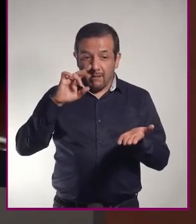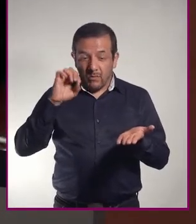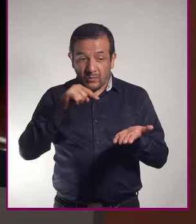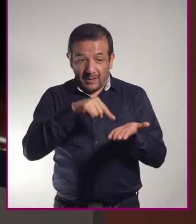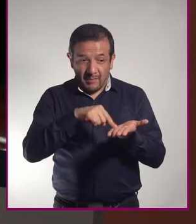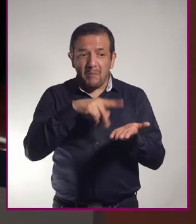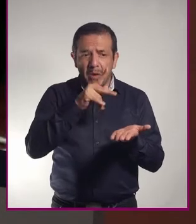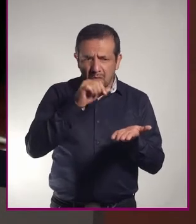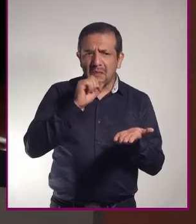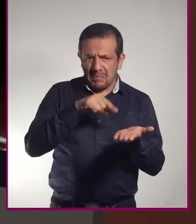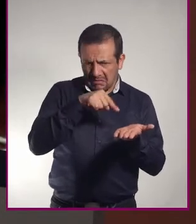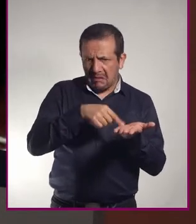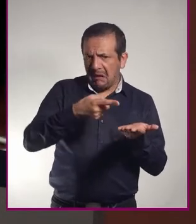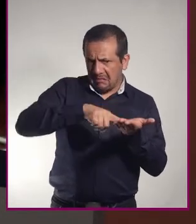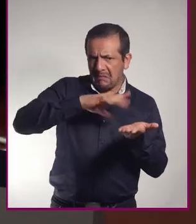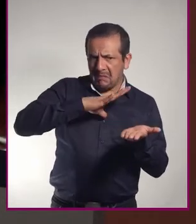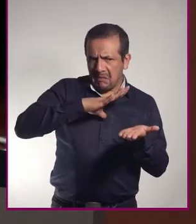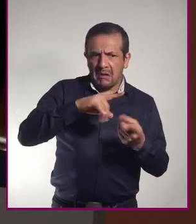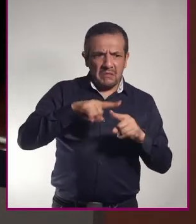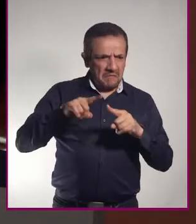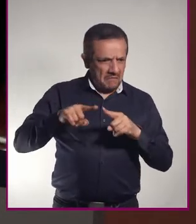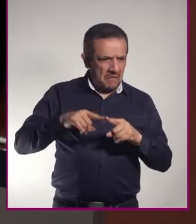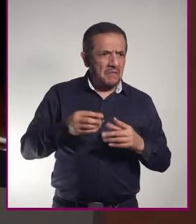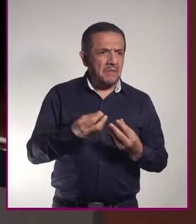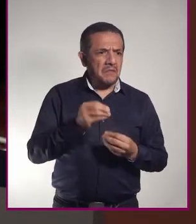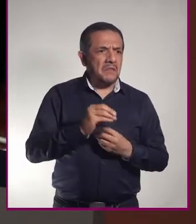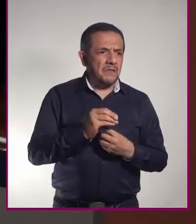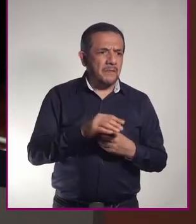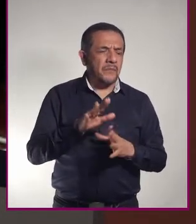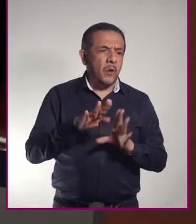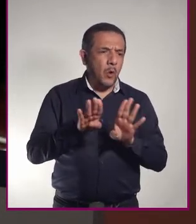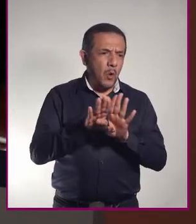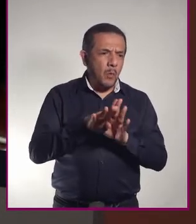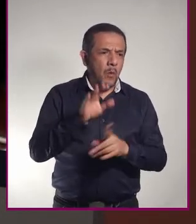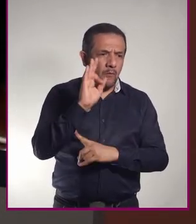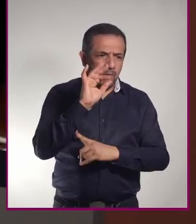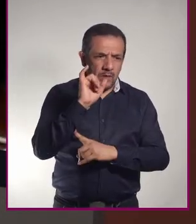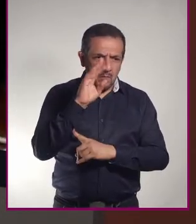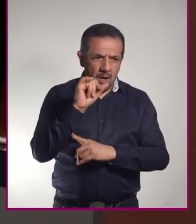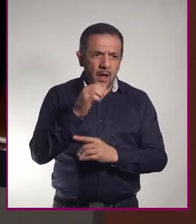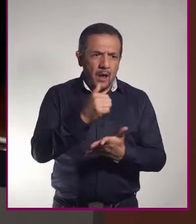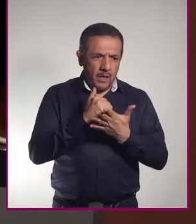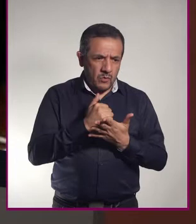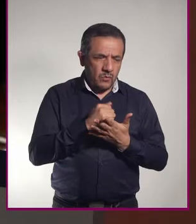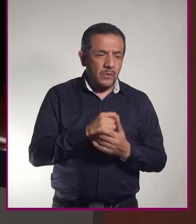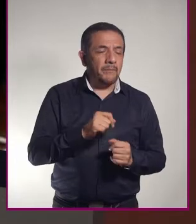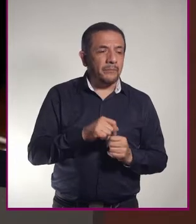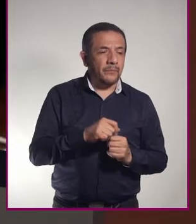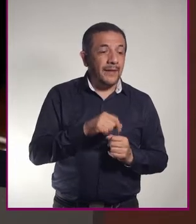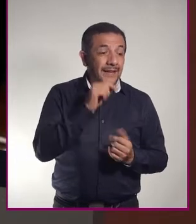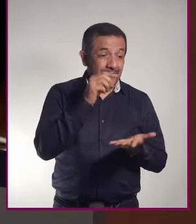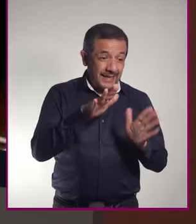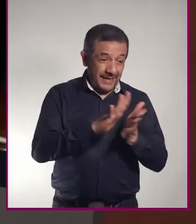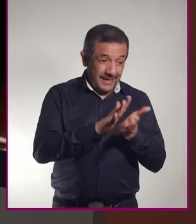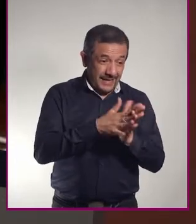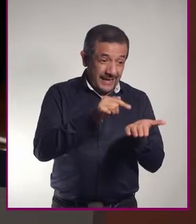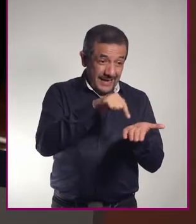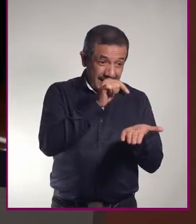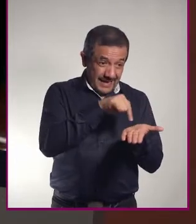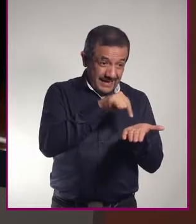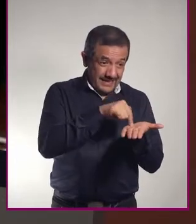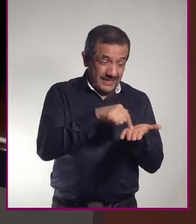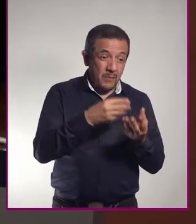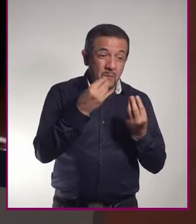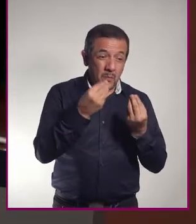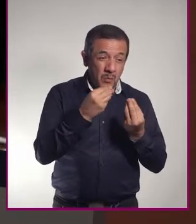tiene componentes muy importantes como es la fibra. Es quizás una de las fuentes más abundantes de